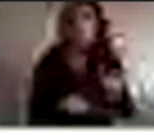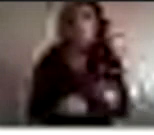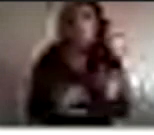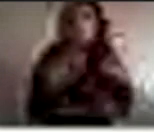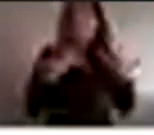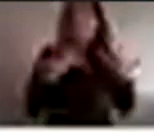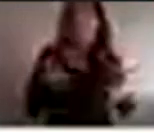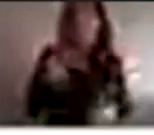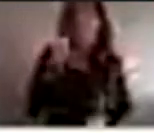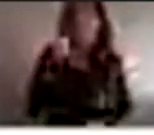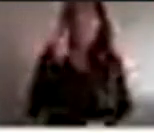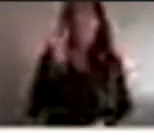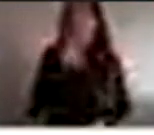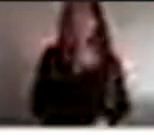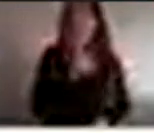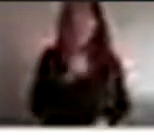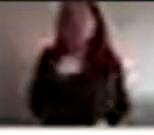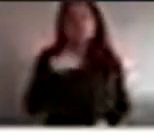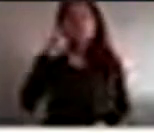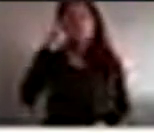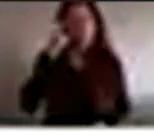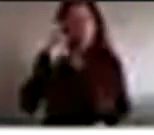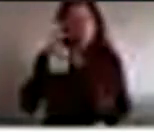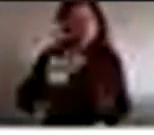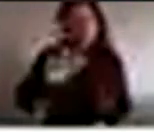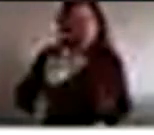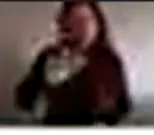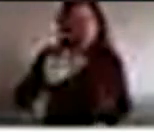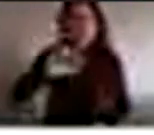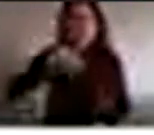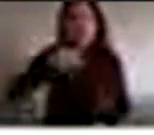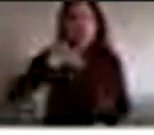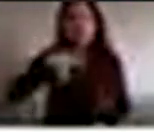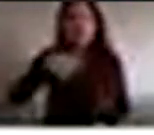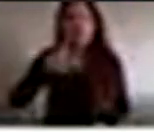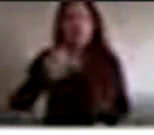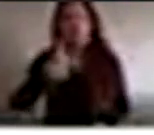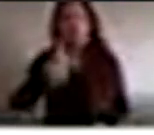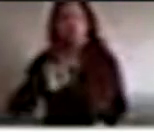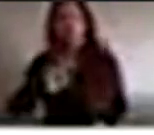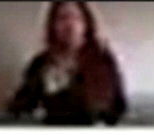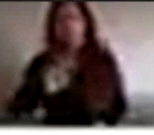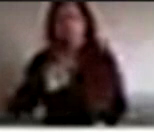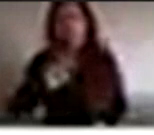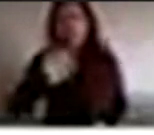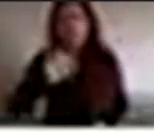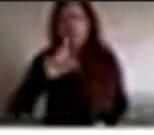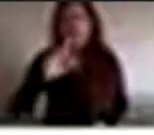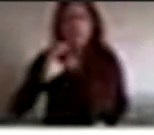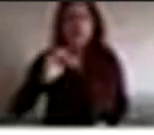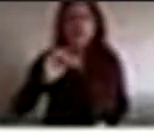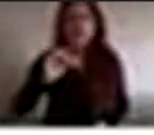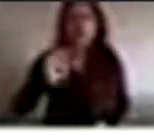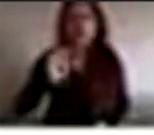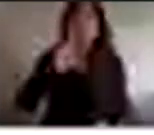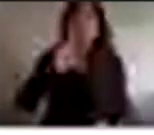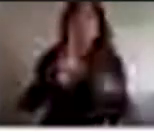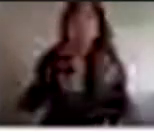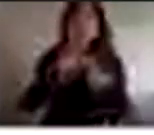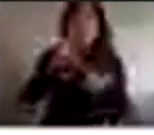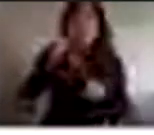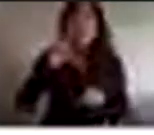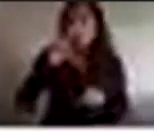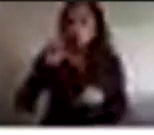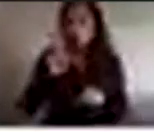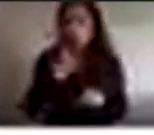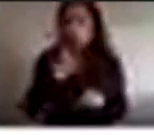Creo que Alejandra Escobar tiene algunas preguntas que nos han formulado desde el chat. Ale, ¿qué